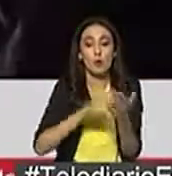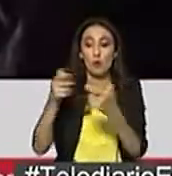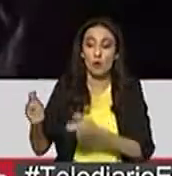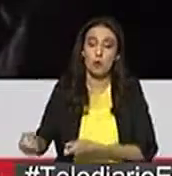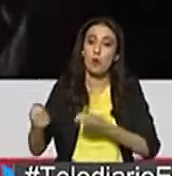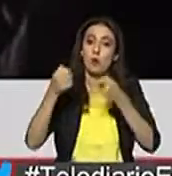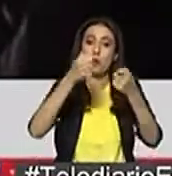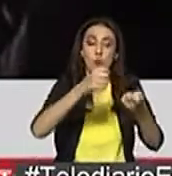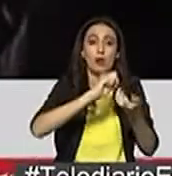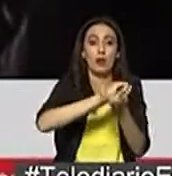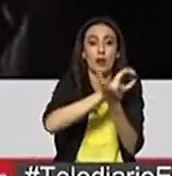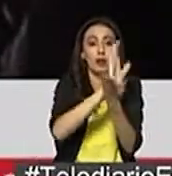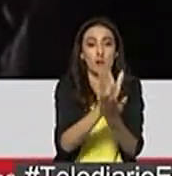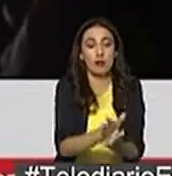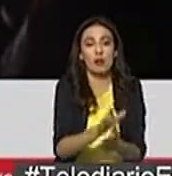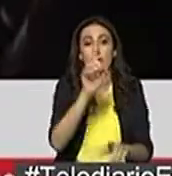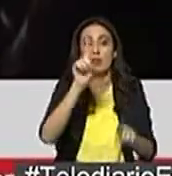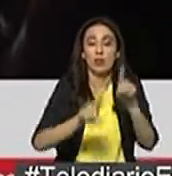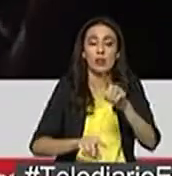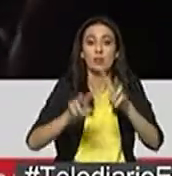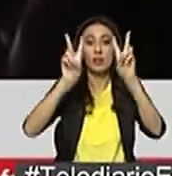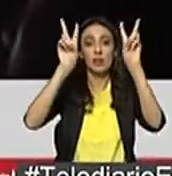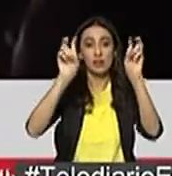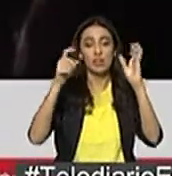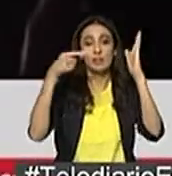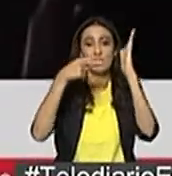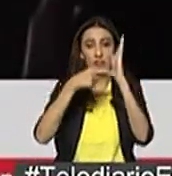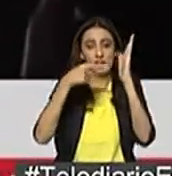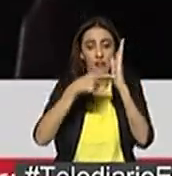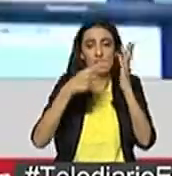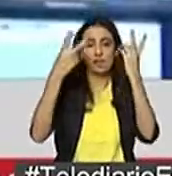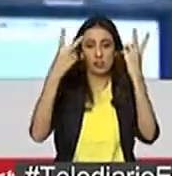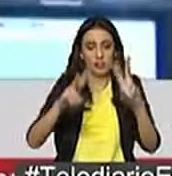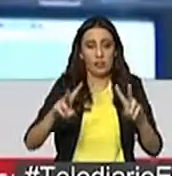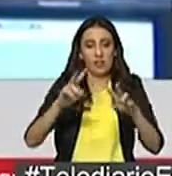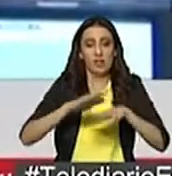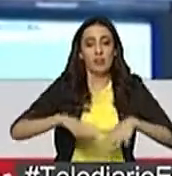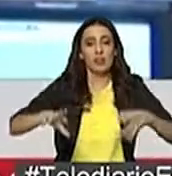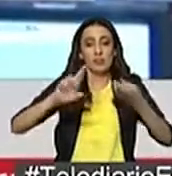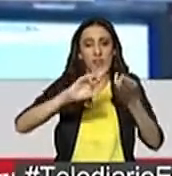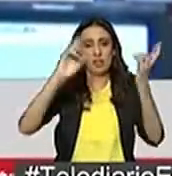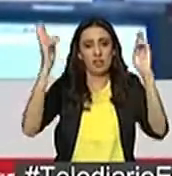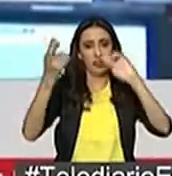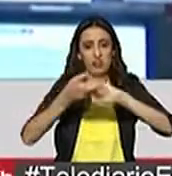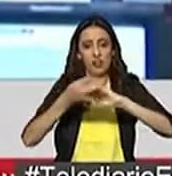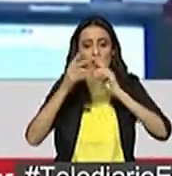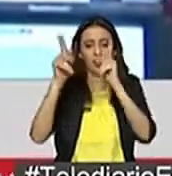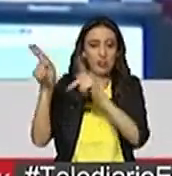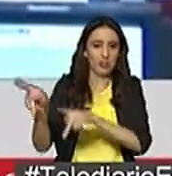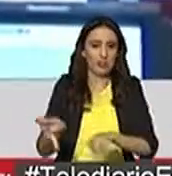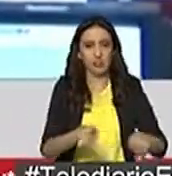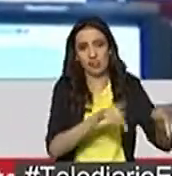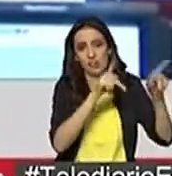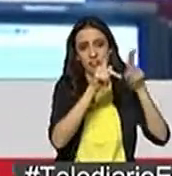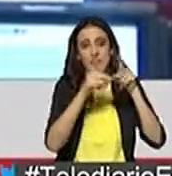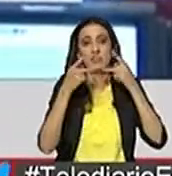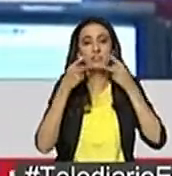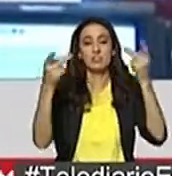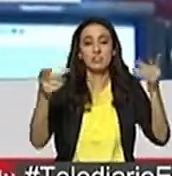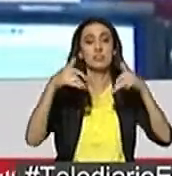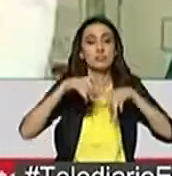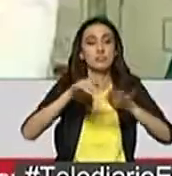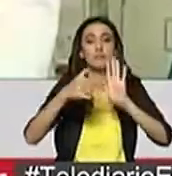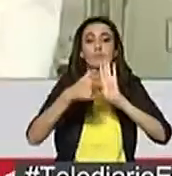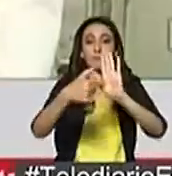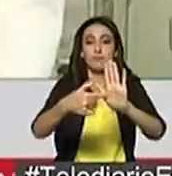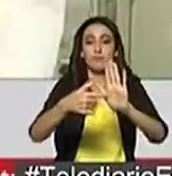legislativo enfocado a los temas tributarios mientras las reformas al Código de Planificación de Finanzas Públicas se